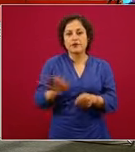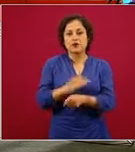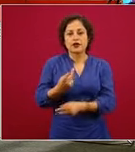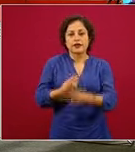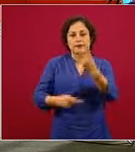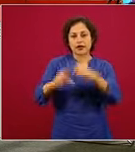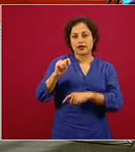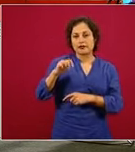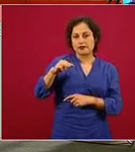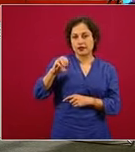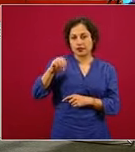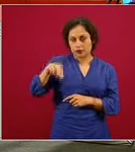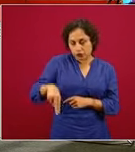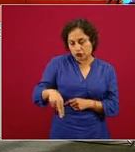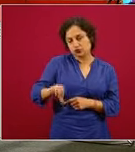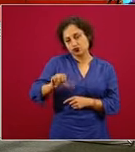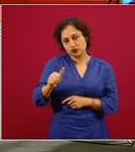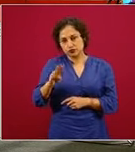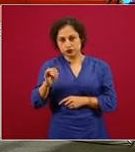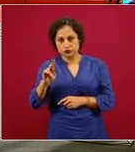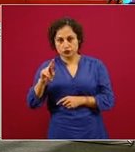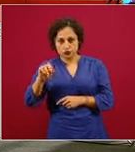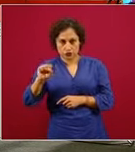y B de la bursa, o sea, del